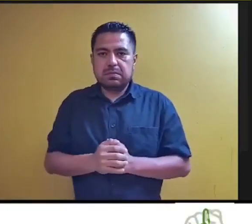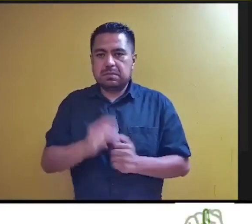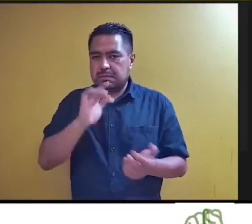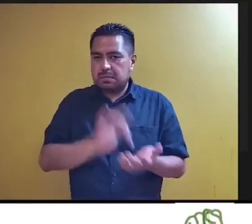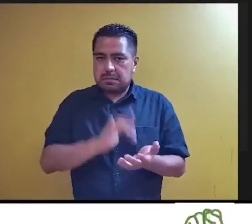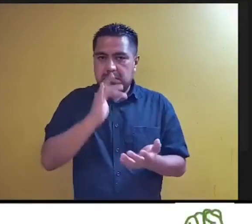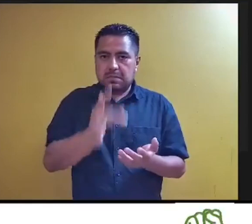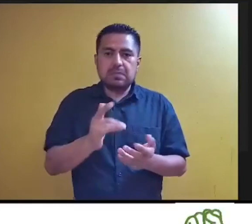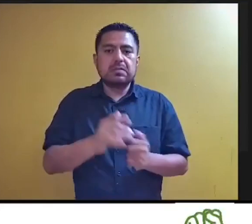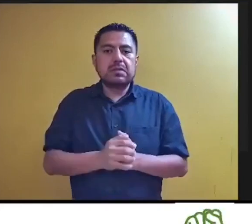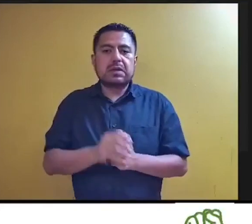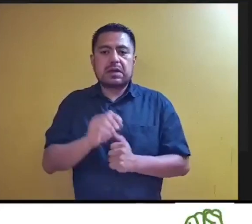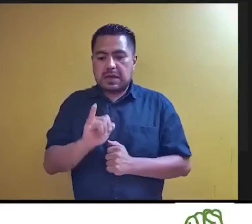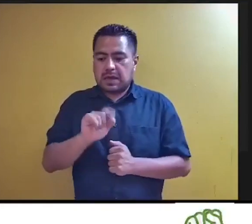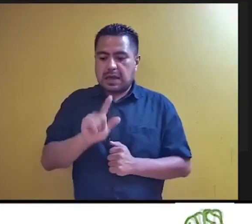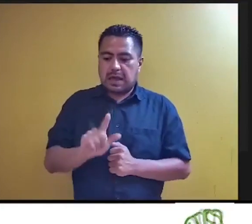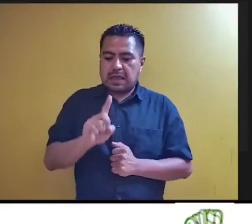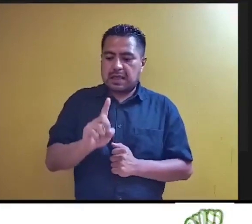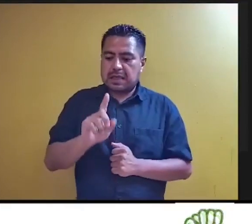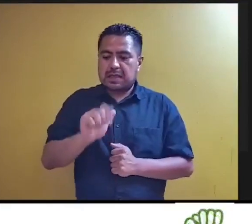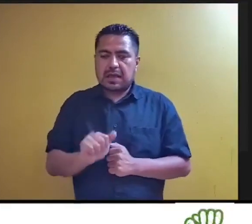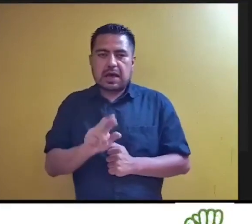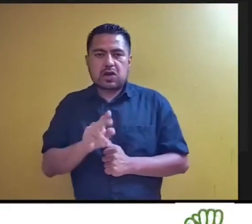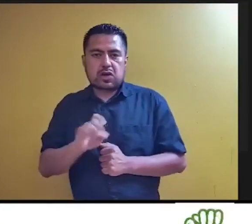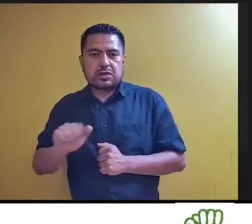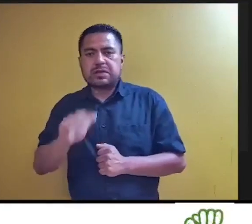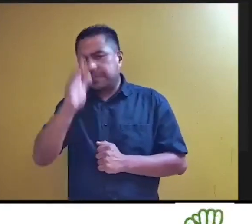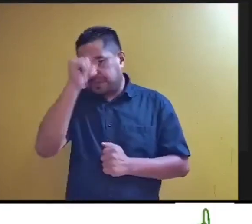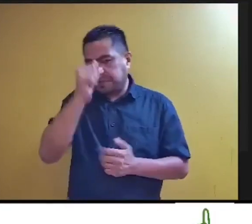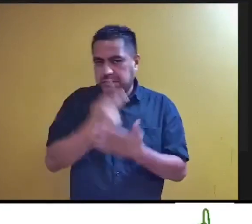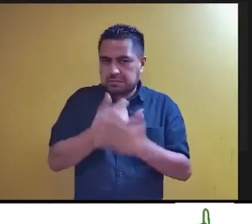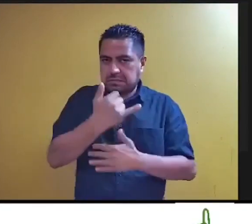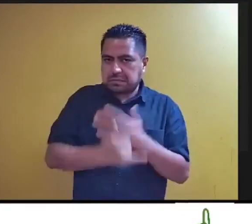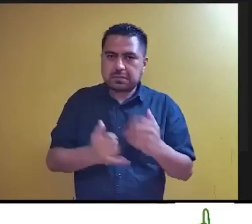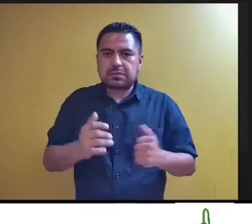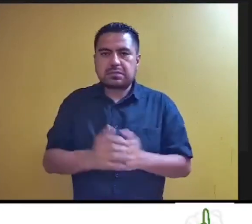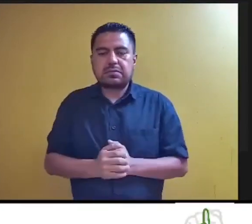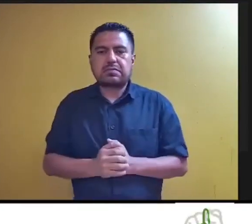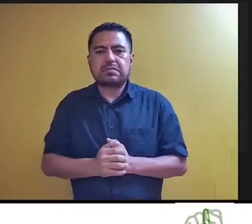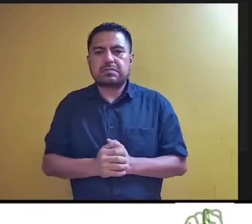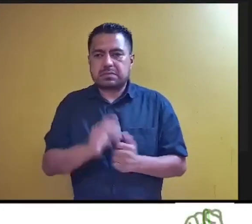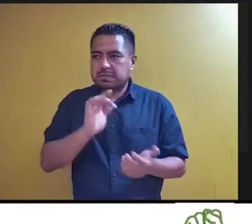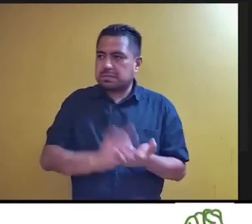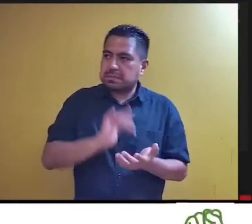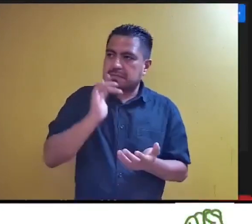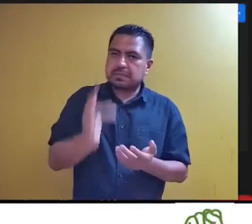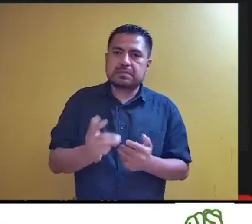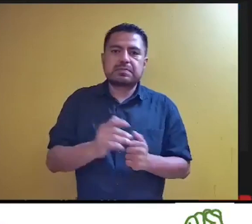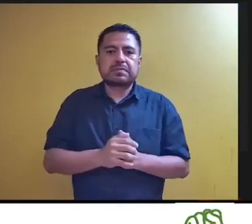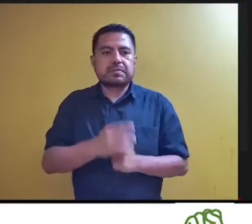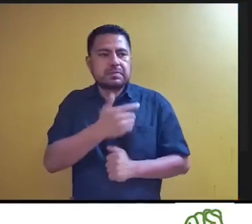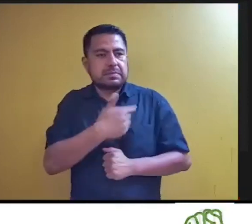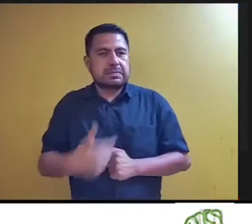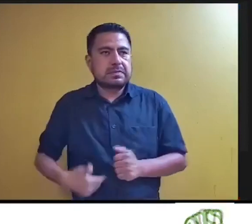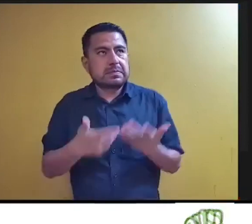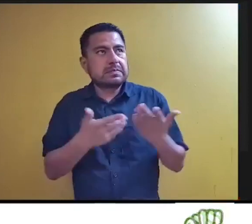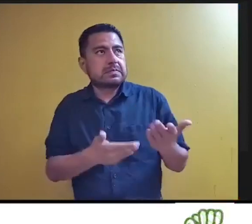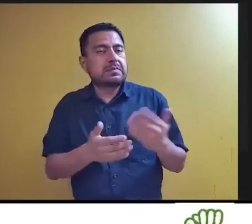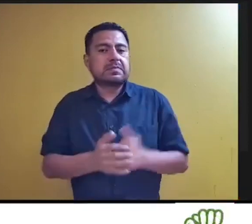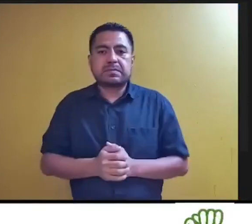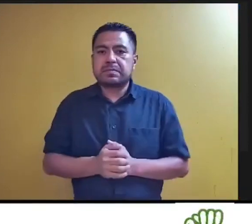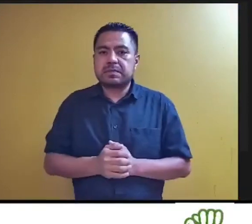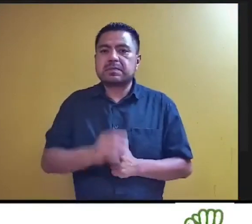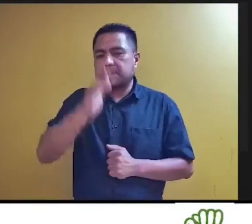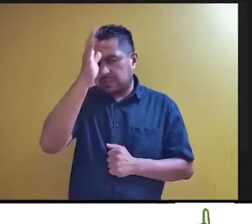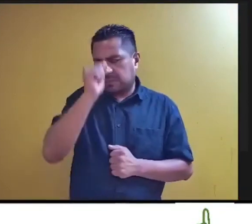Gracias, magistrada, magistrada y la Rosa Delgado Brito. A favor del proyecto. Gracias, magistrada, magistrada Evelyn Rodríguez Chinol.